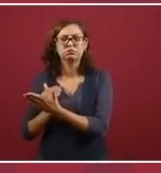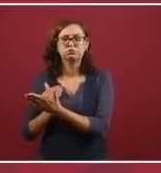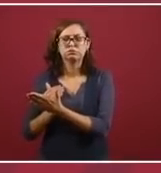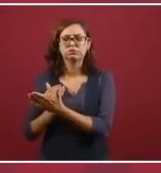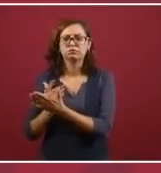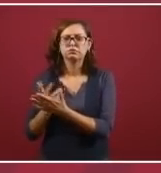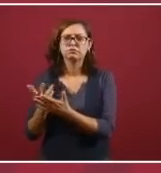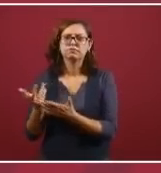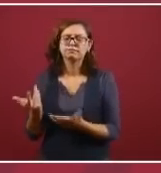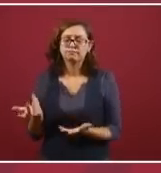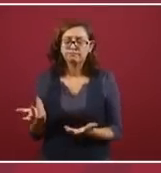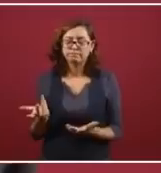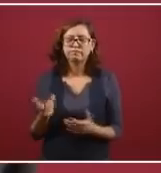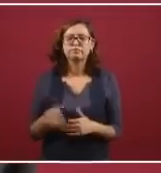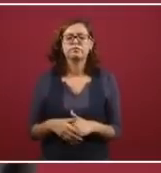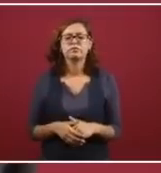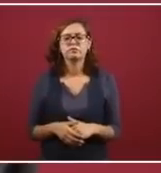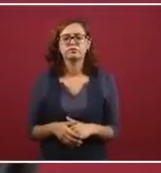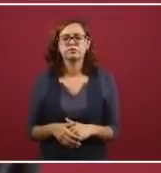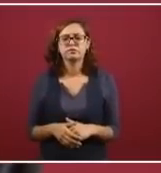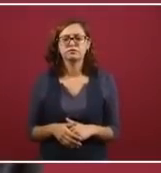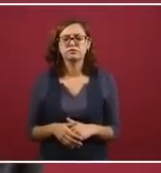los problemas